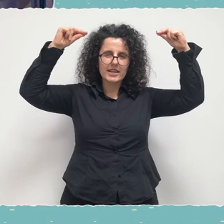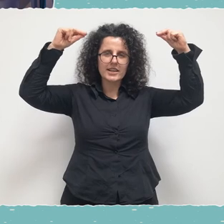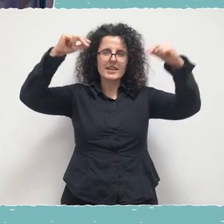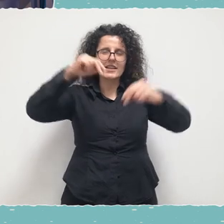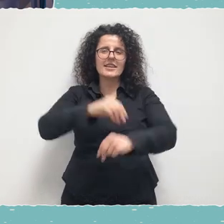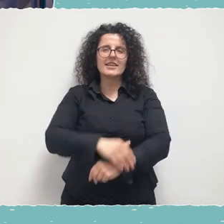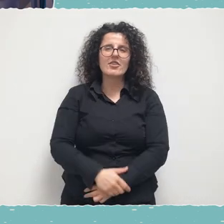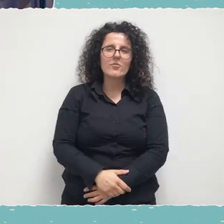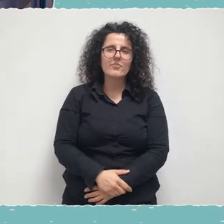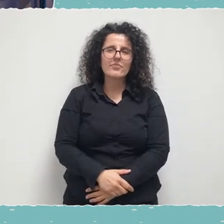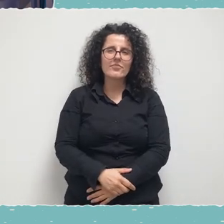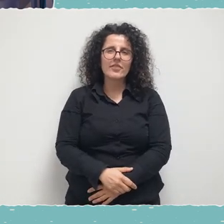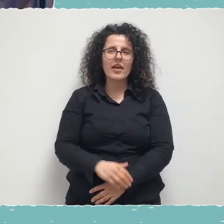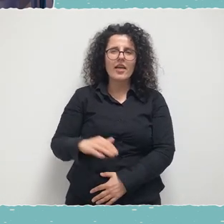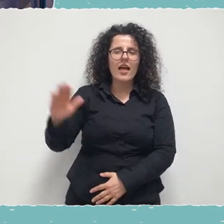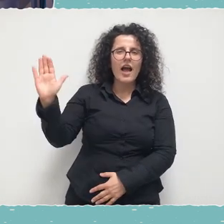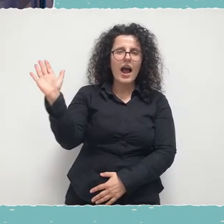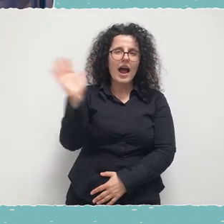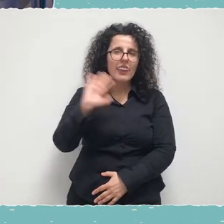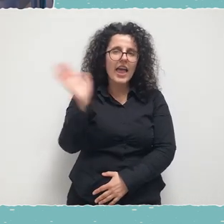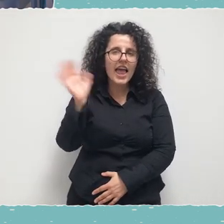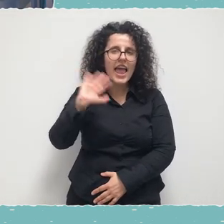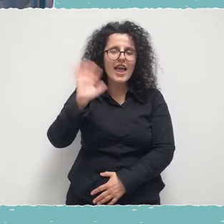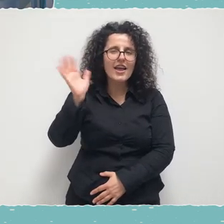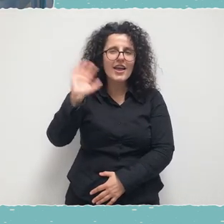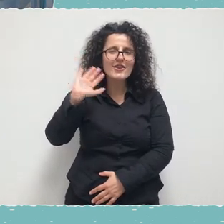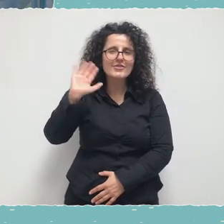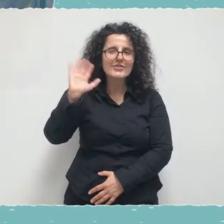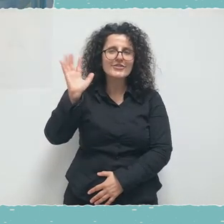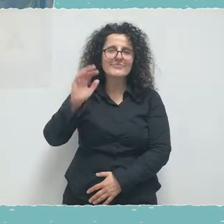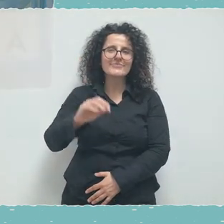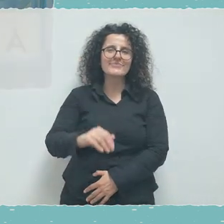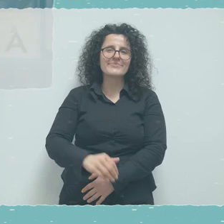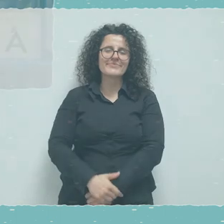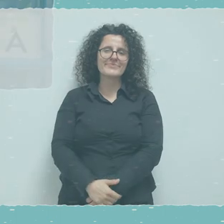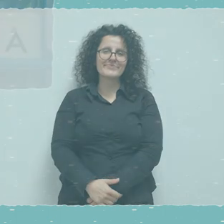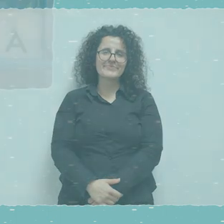porquiños quedou rematado. Adeus.